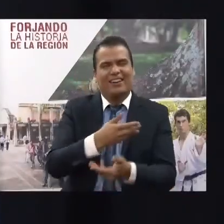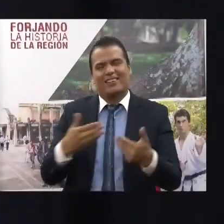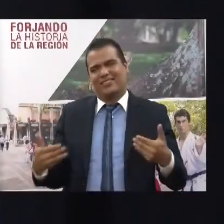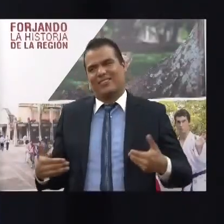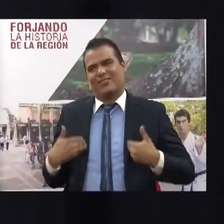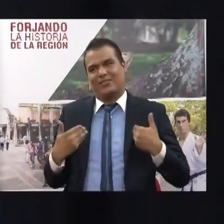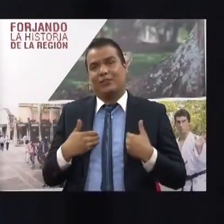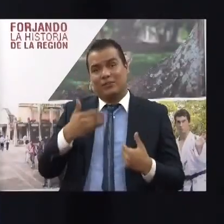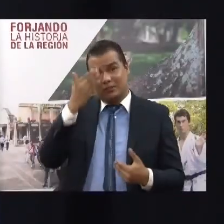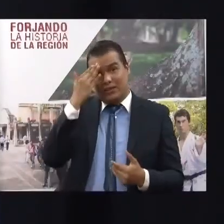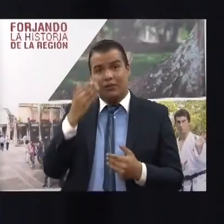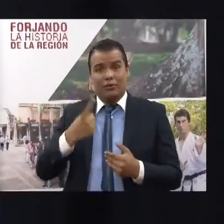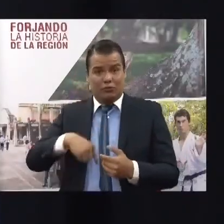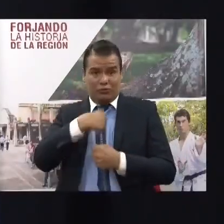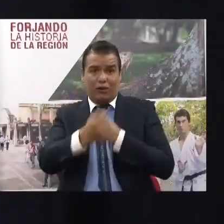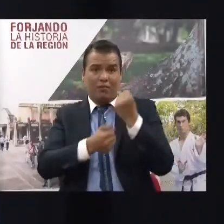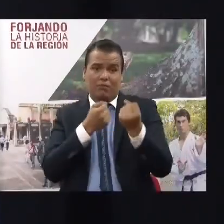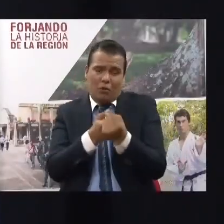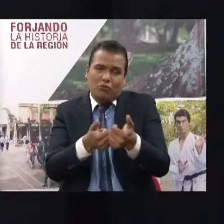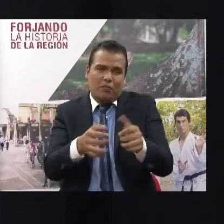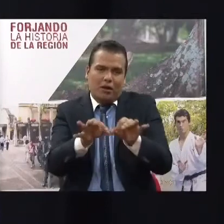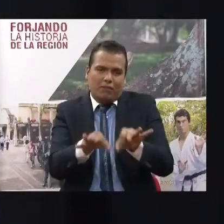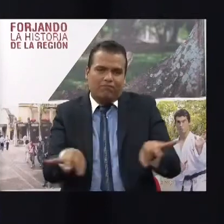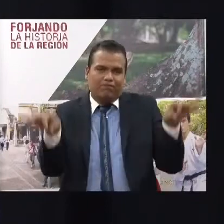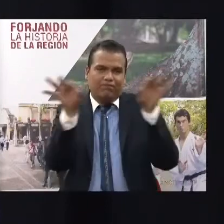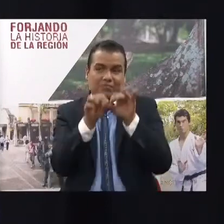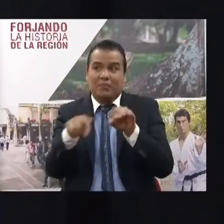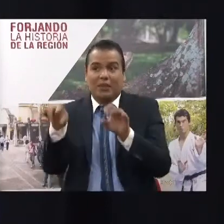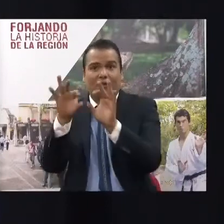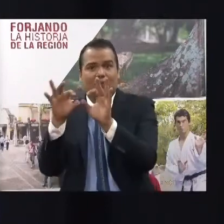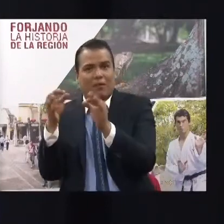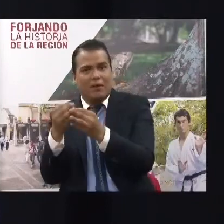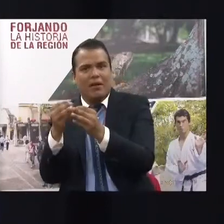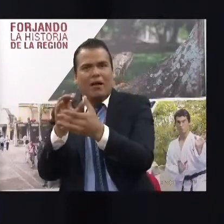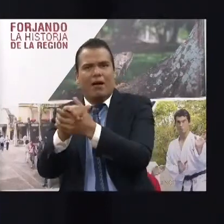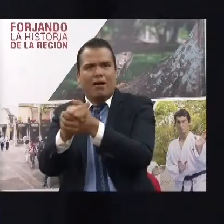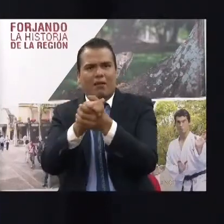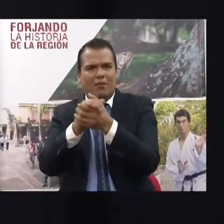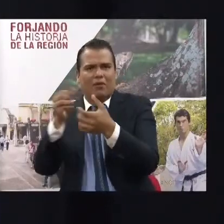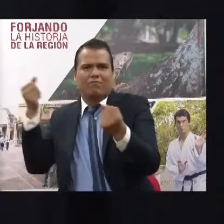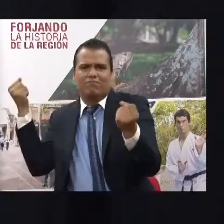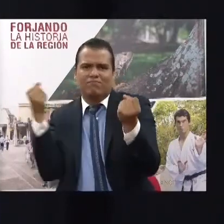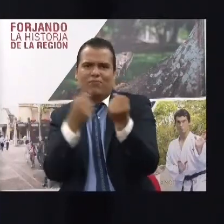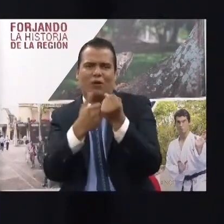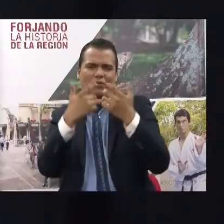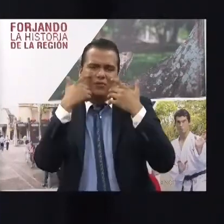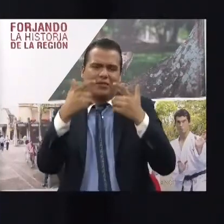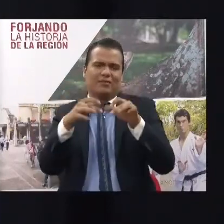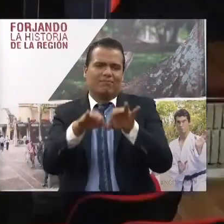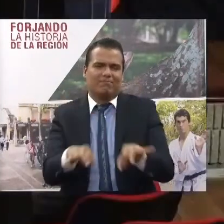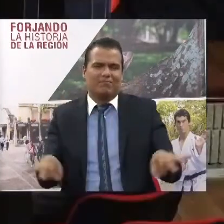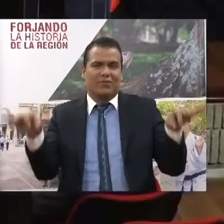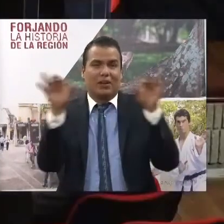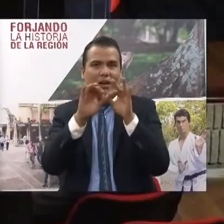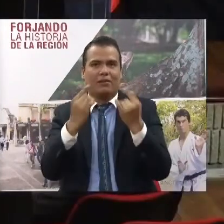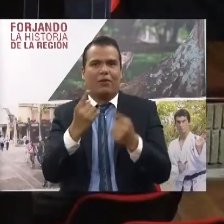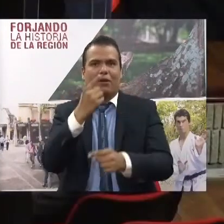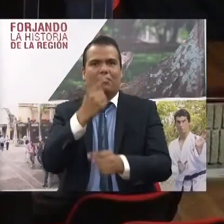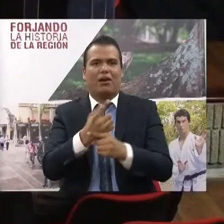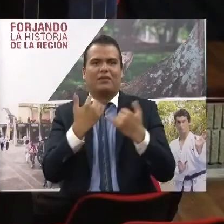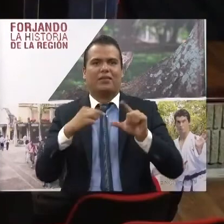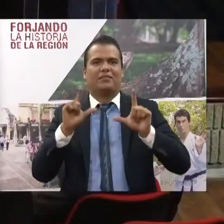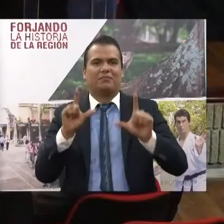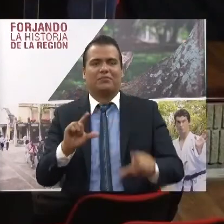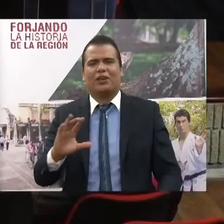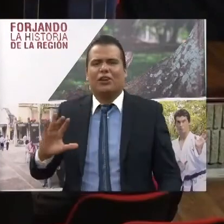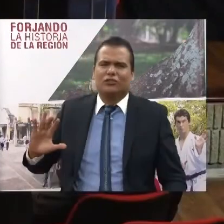y apoyo permanente no hubiera sido posible que ustedes terminaran felizmente en el día de hoy. Felicitaciones